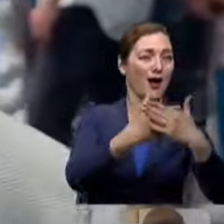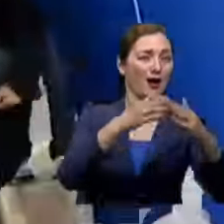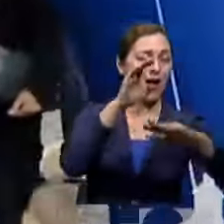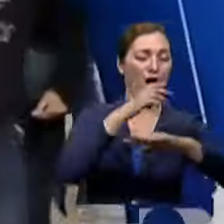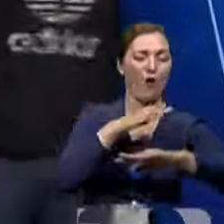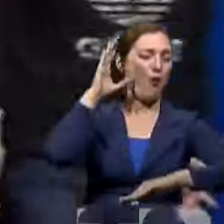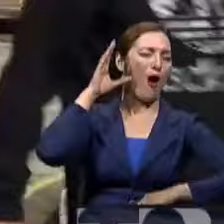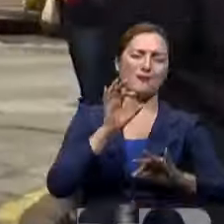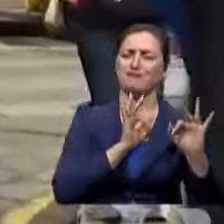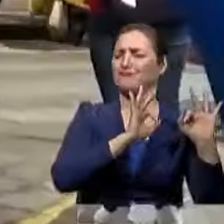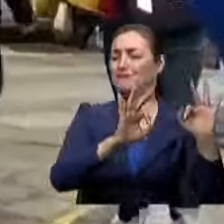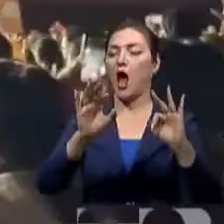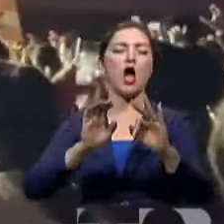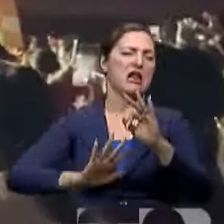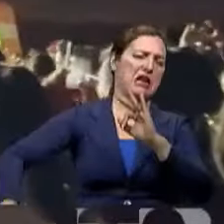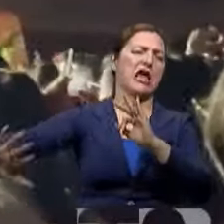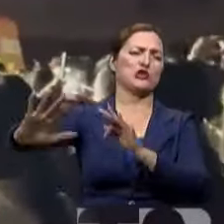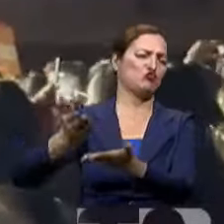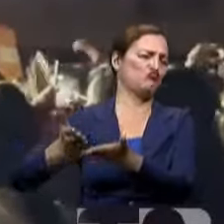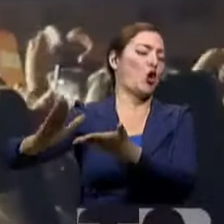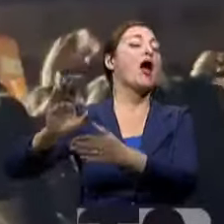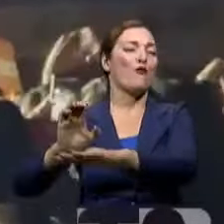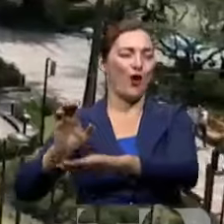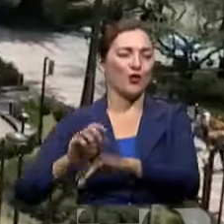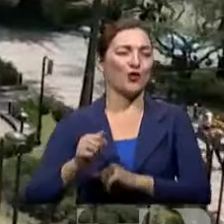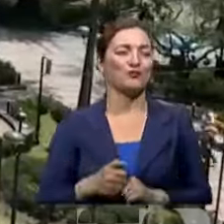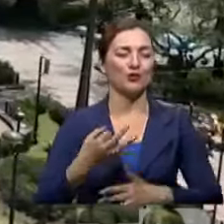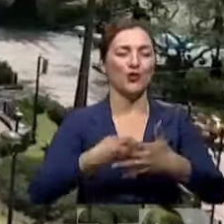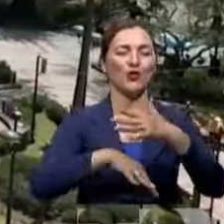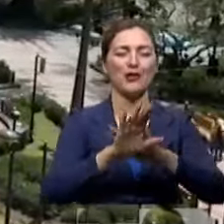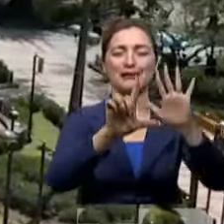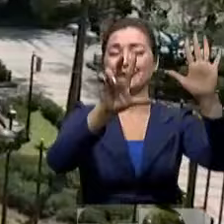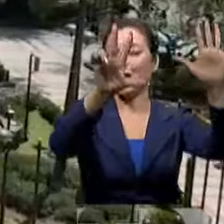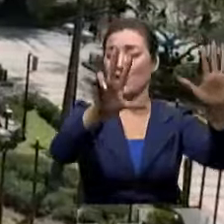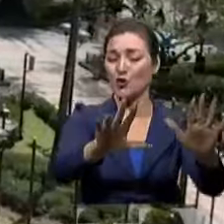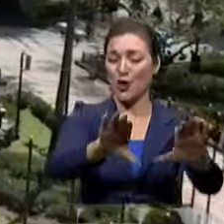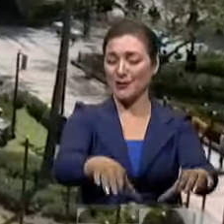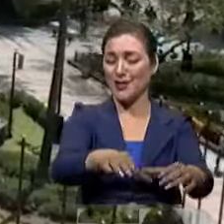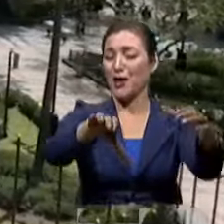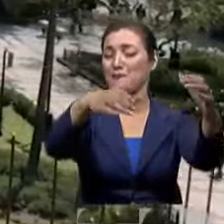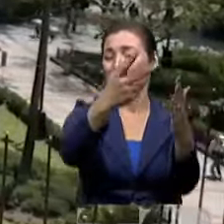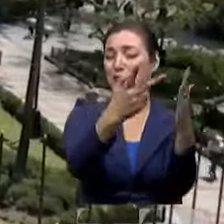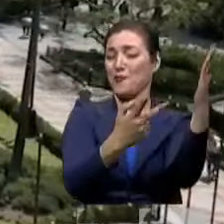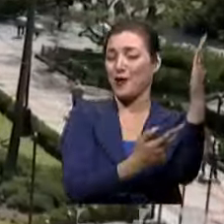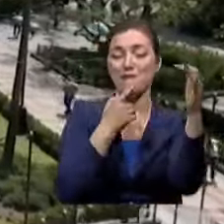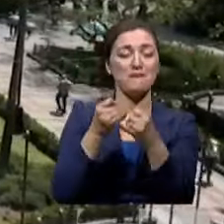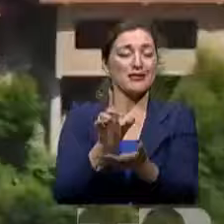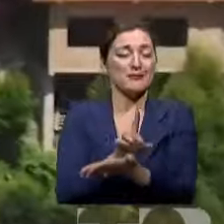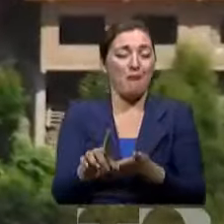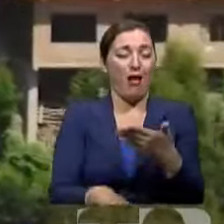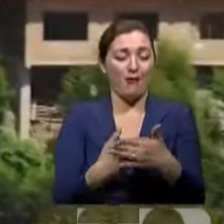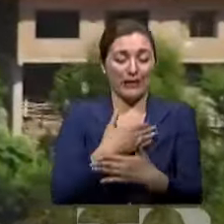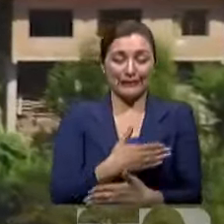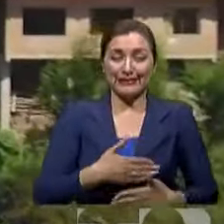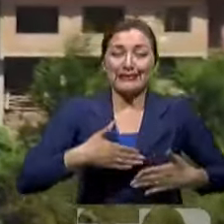¡Viva Cuenca! Ferias, conciertos, en total 84 actividades ha organizado el Cabildo Cuencano hasta el fin de semana para que todos